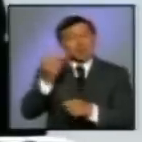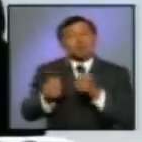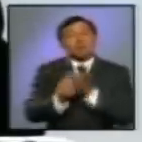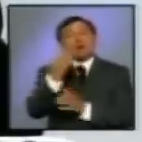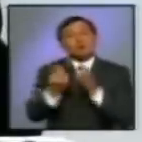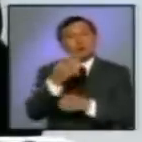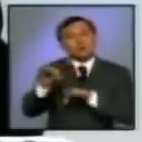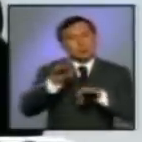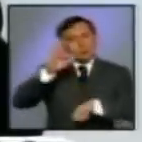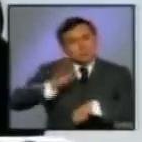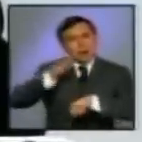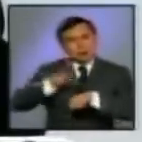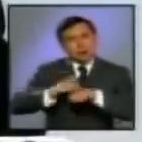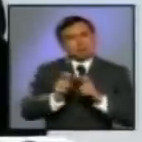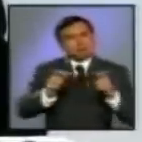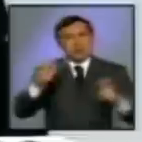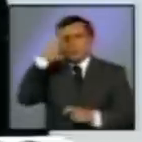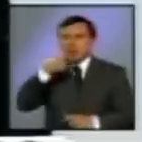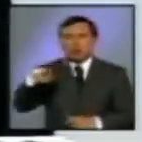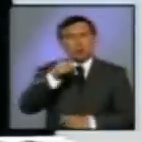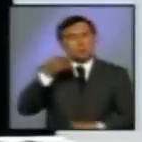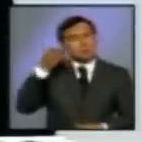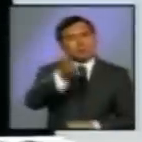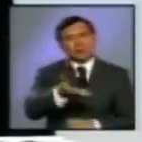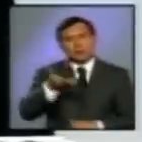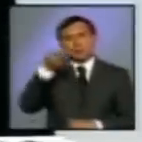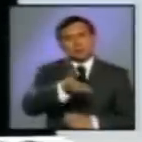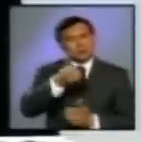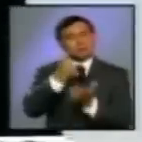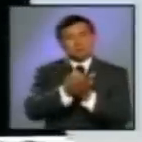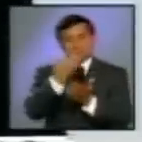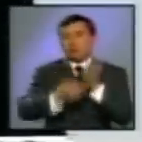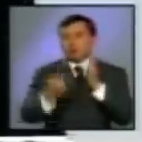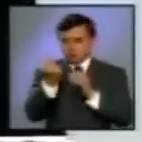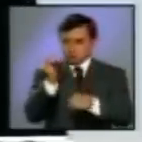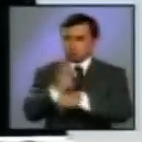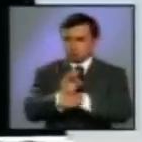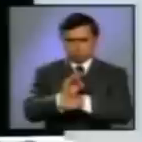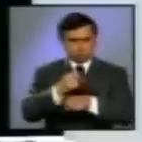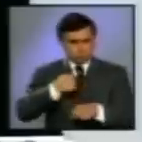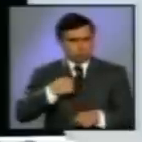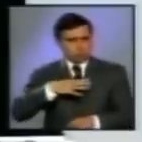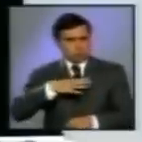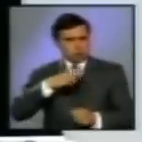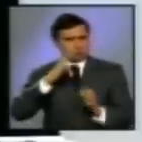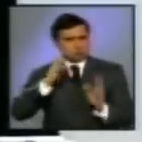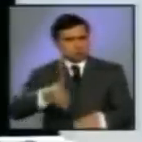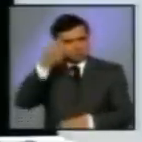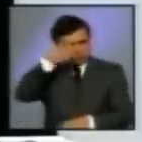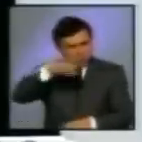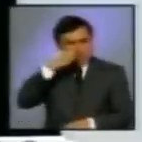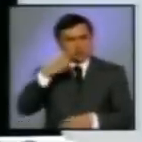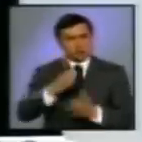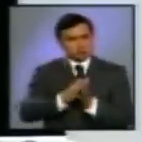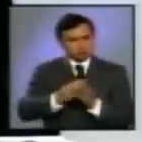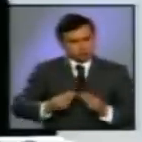México lo demanda, México lo necesita. Tengo la experiencia y tengo la energía para realmente darle impulso al cambio que